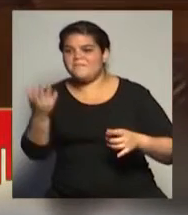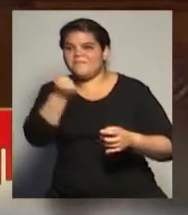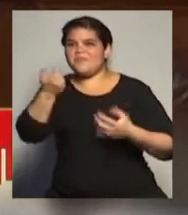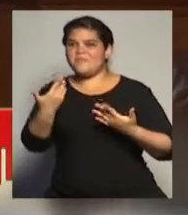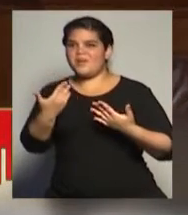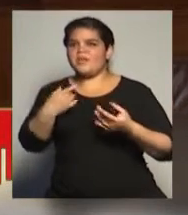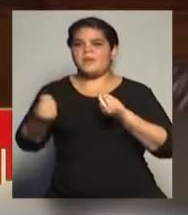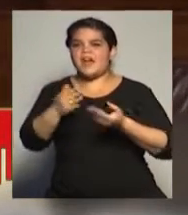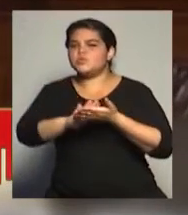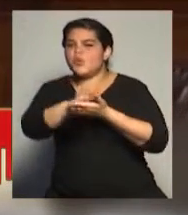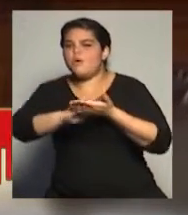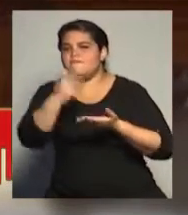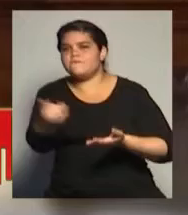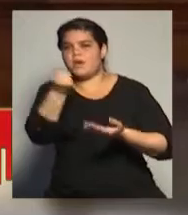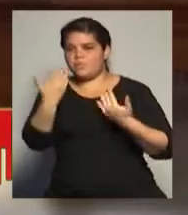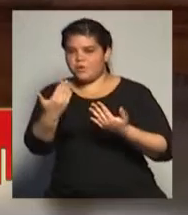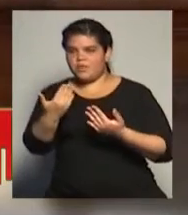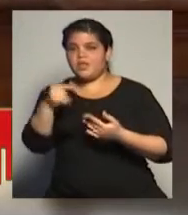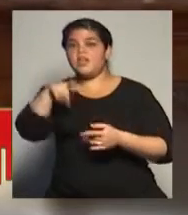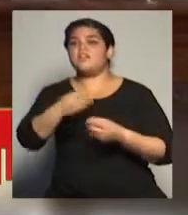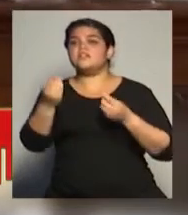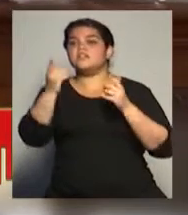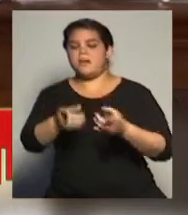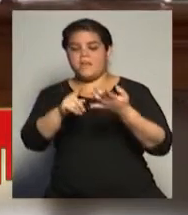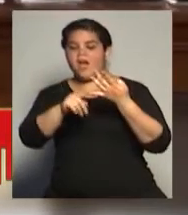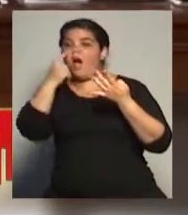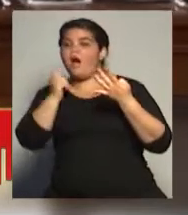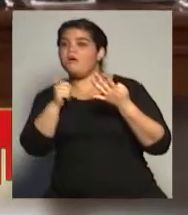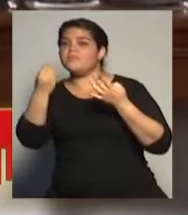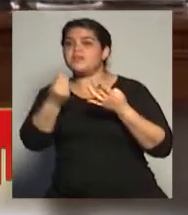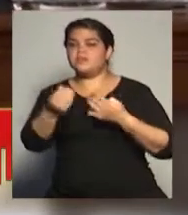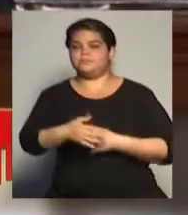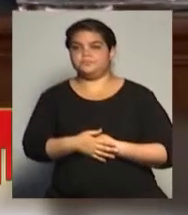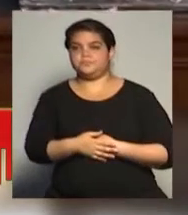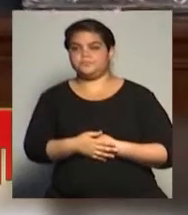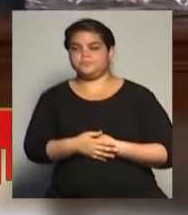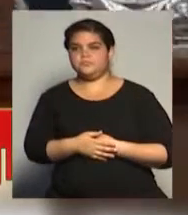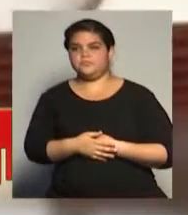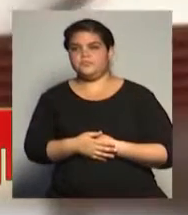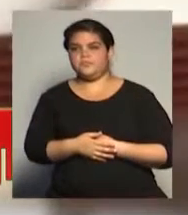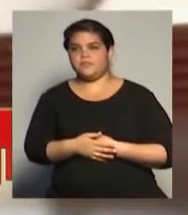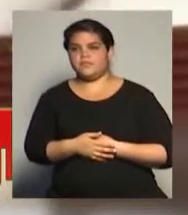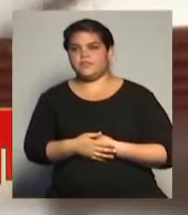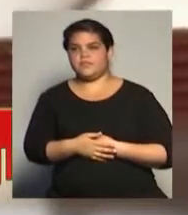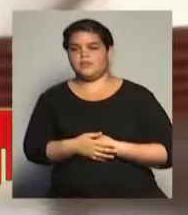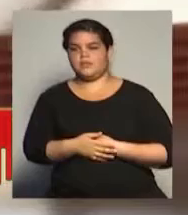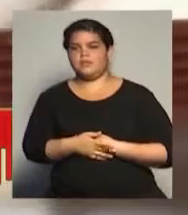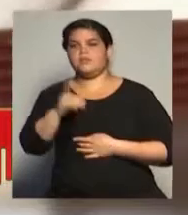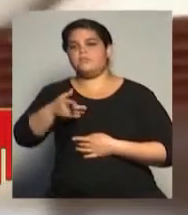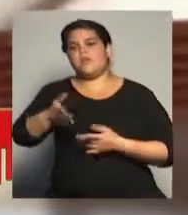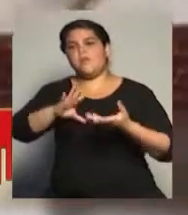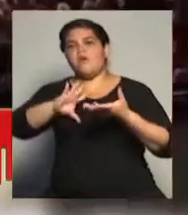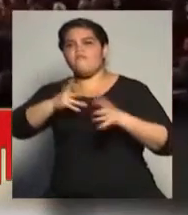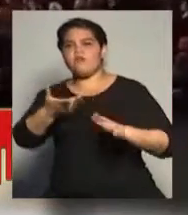para encontrar soluciones. Y rescató de él también la apertura hacia el diálogo,